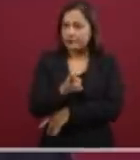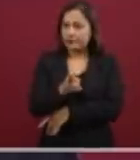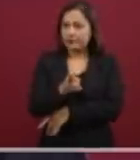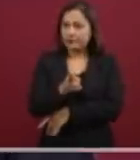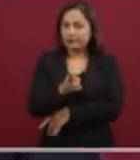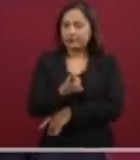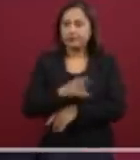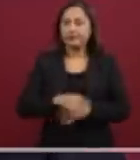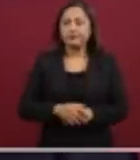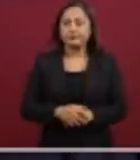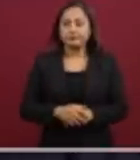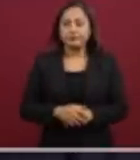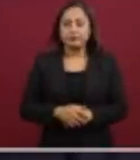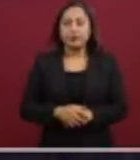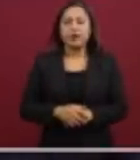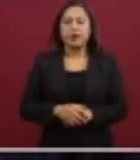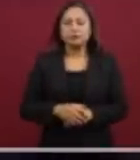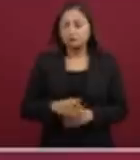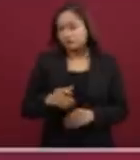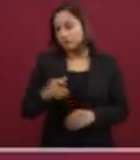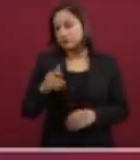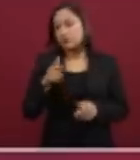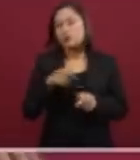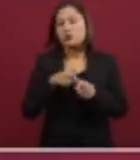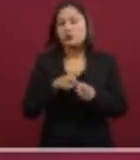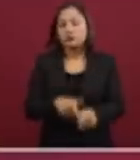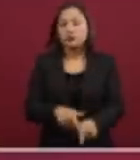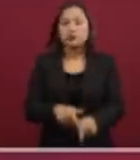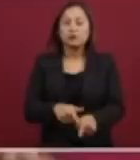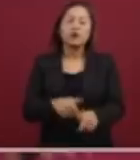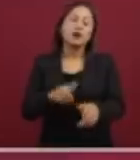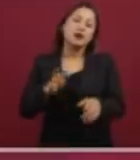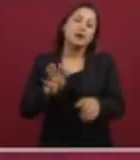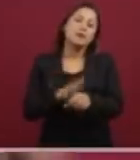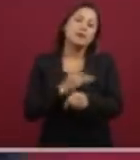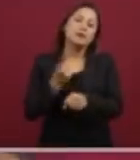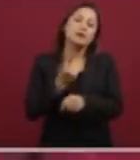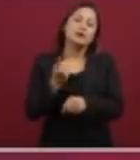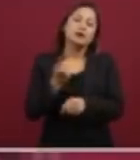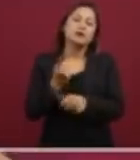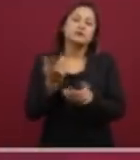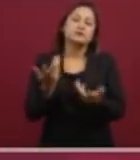Digo, sigue existiendo porque abajo